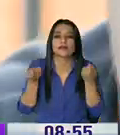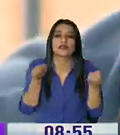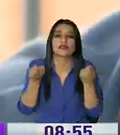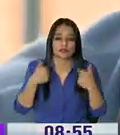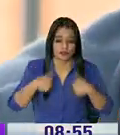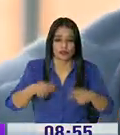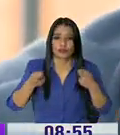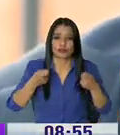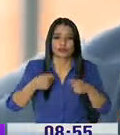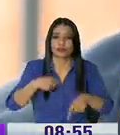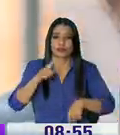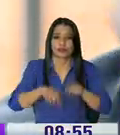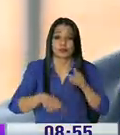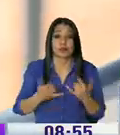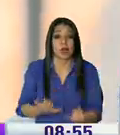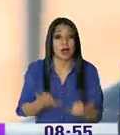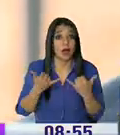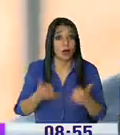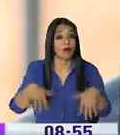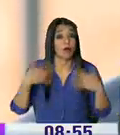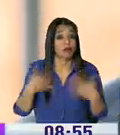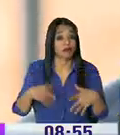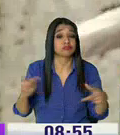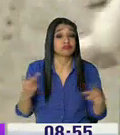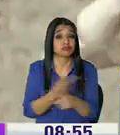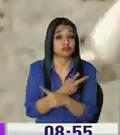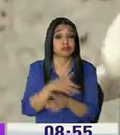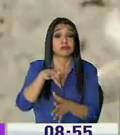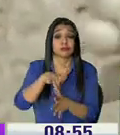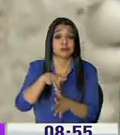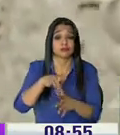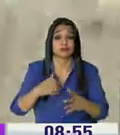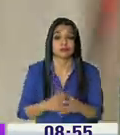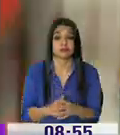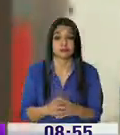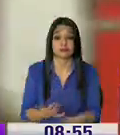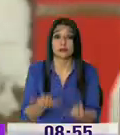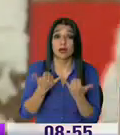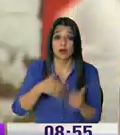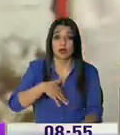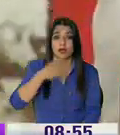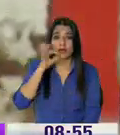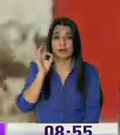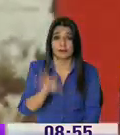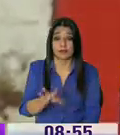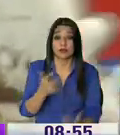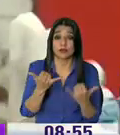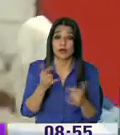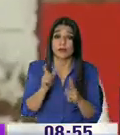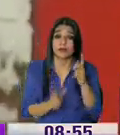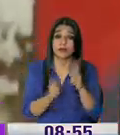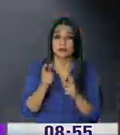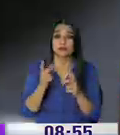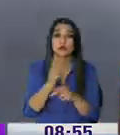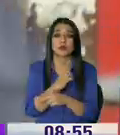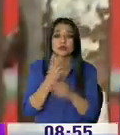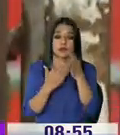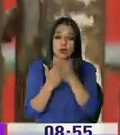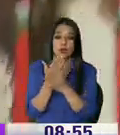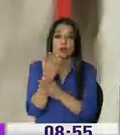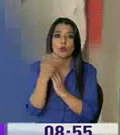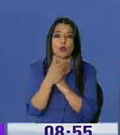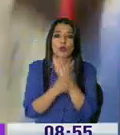y en estos momentos puede significar un riesgo. Ante la pandemia, muchas personas han optado por usar guantes, pero